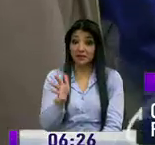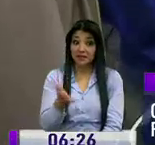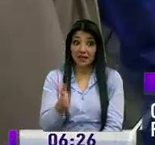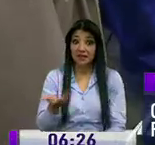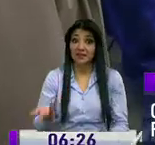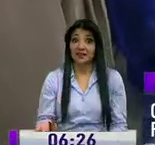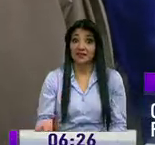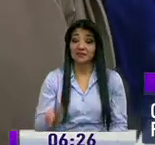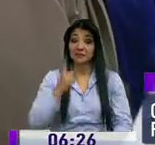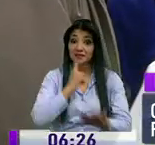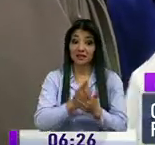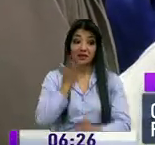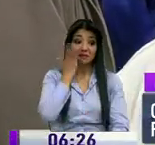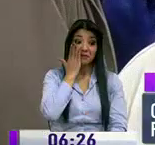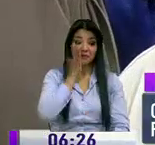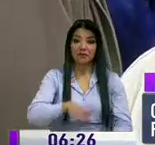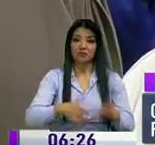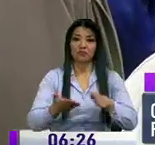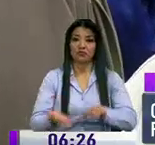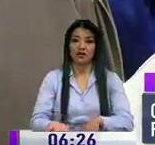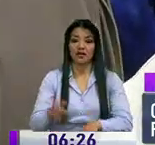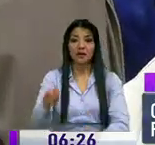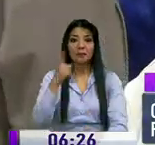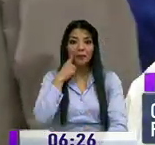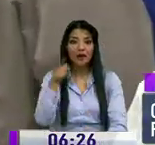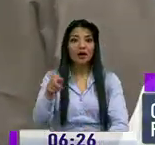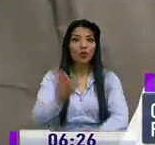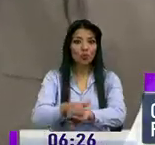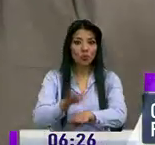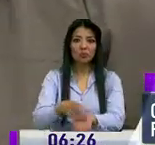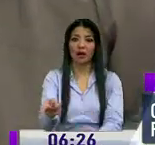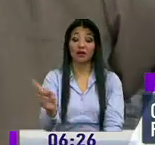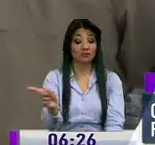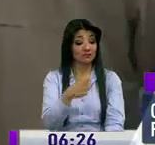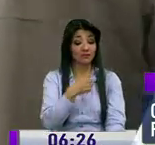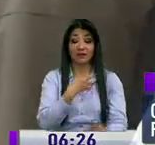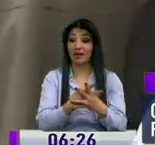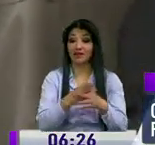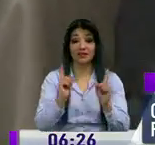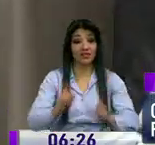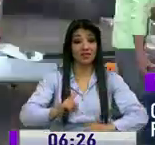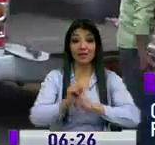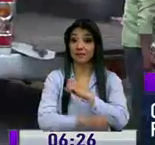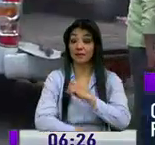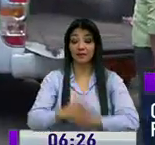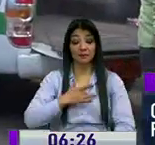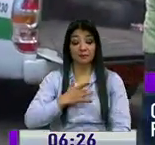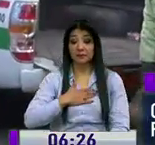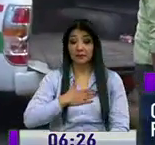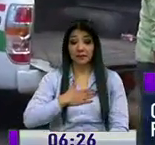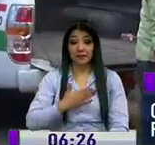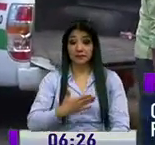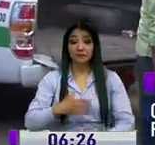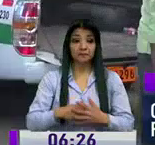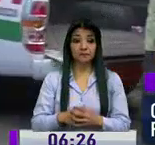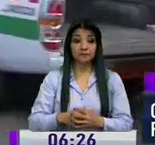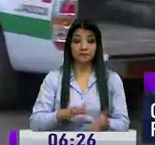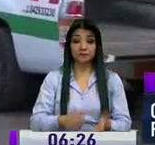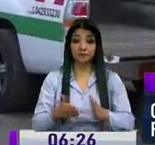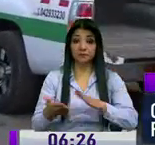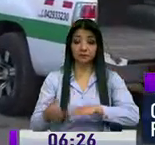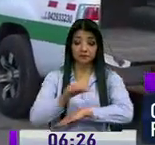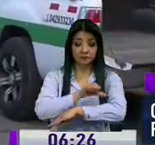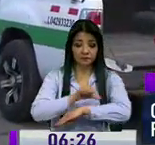madre, porque el padre tiene que obligadamente ir a pagar en la cárcel. Los resultados de la autopsia